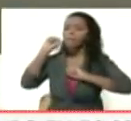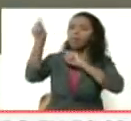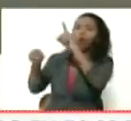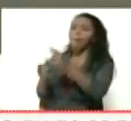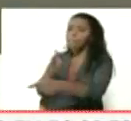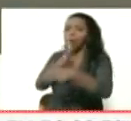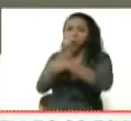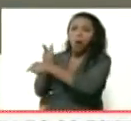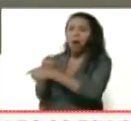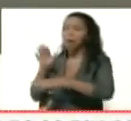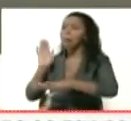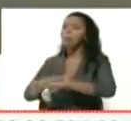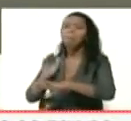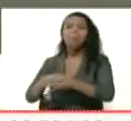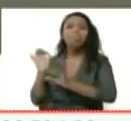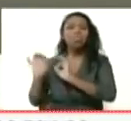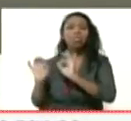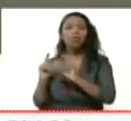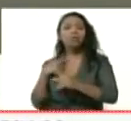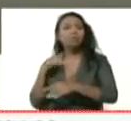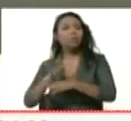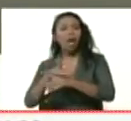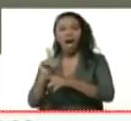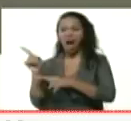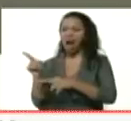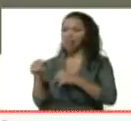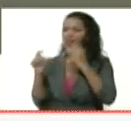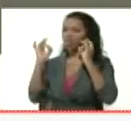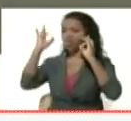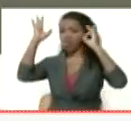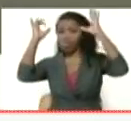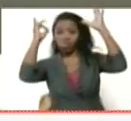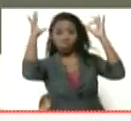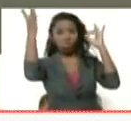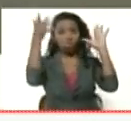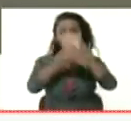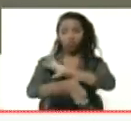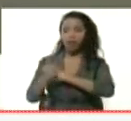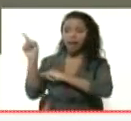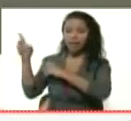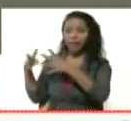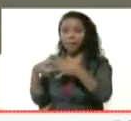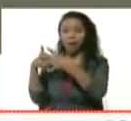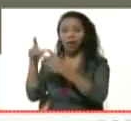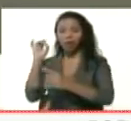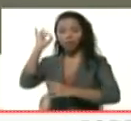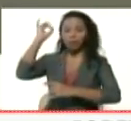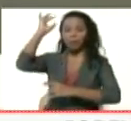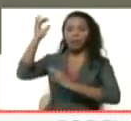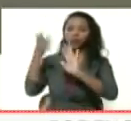pasa nada. Después dicen de esa persona las barbaridades o de ese país las barbaridades que se les ocurren.